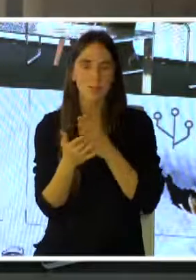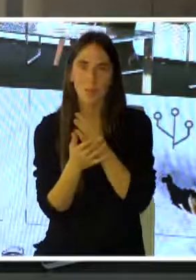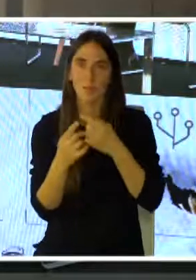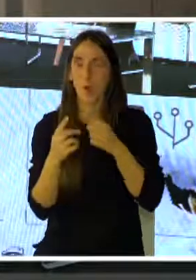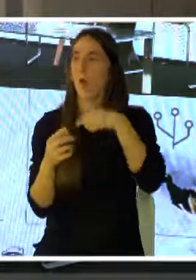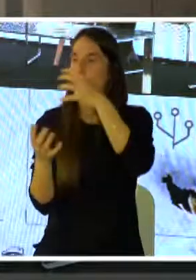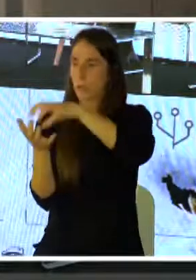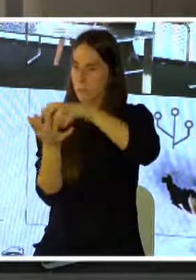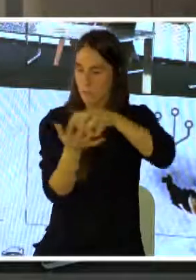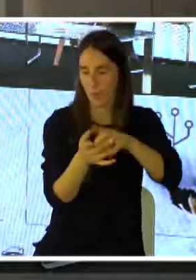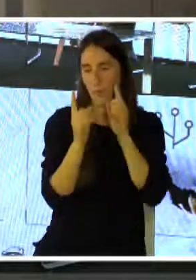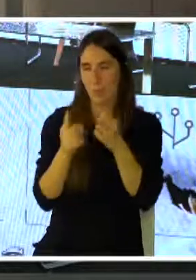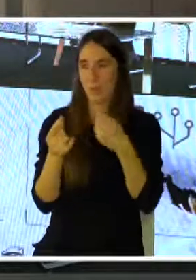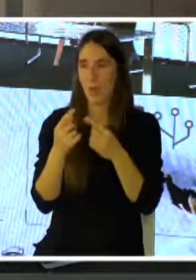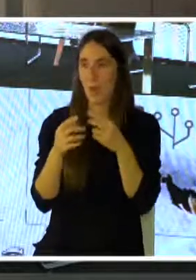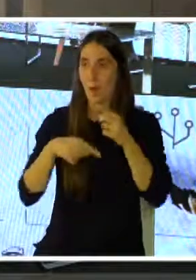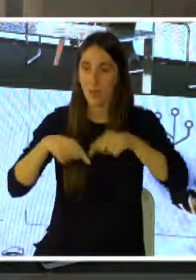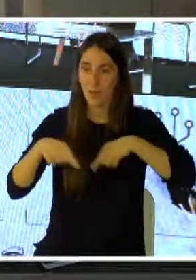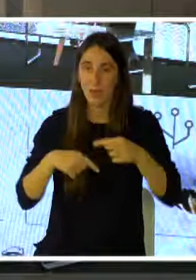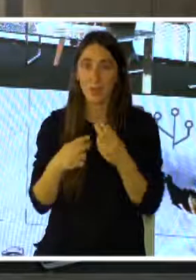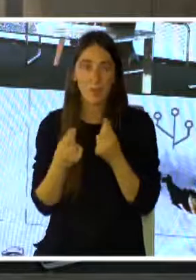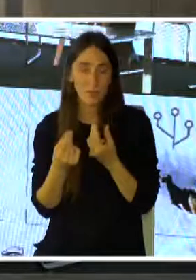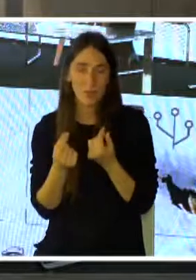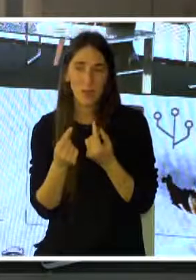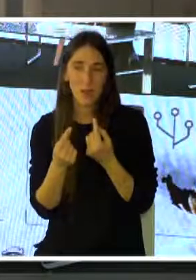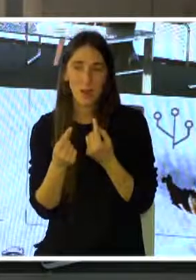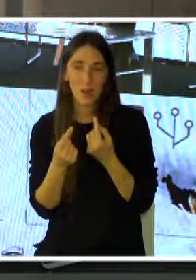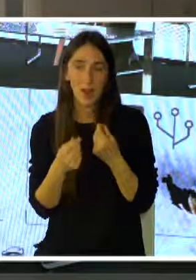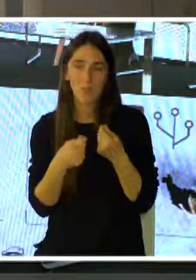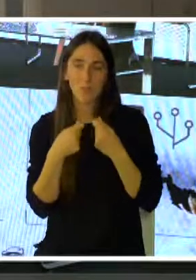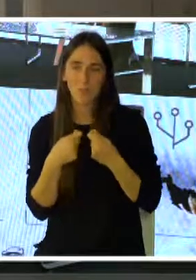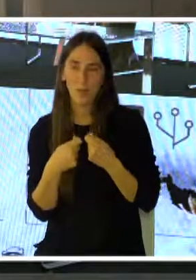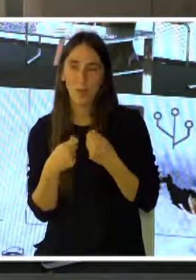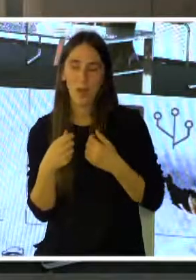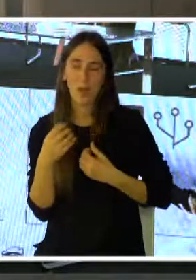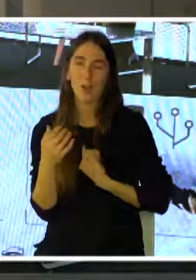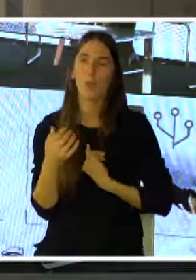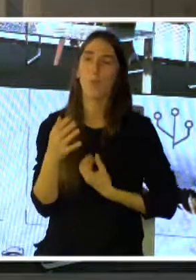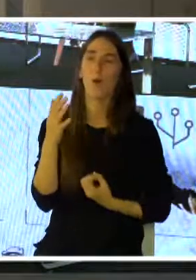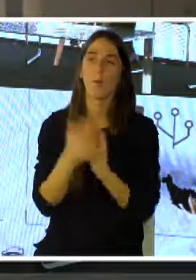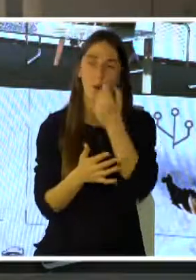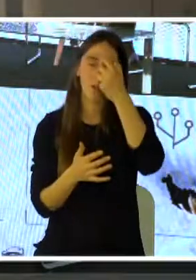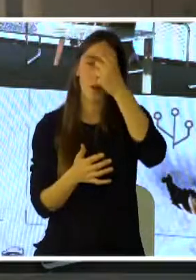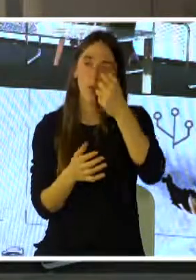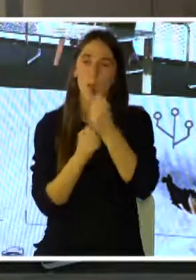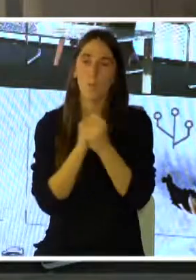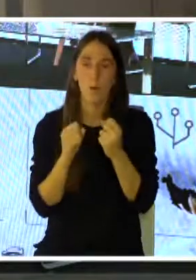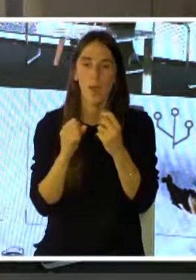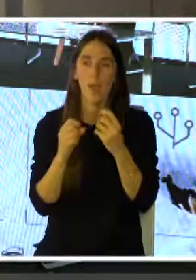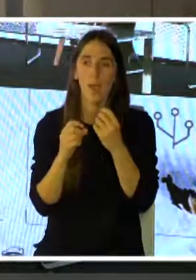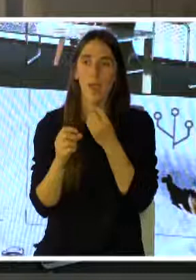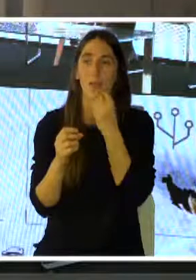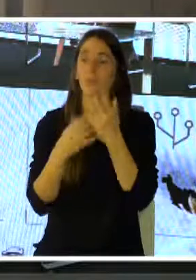financiera, en este caso, nos provoca de cómo las nuevas tecnologías pueden aplicar en la mejora de la gestión